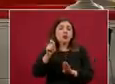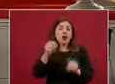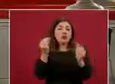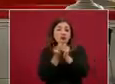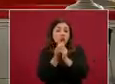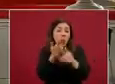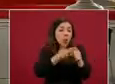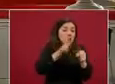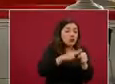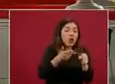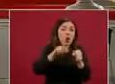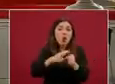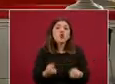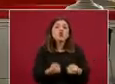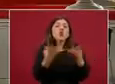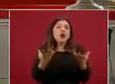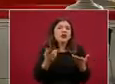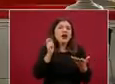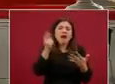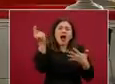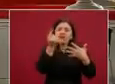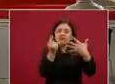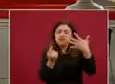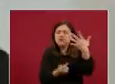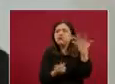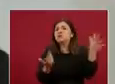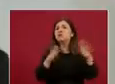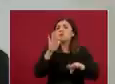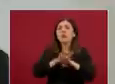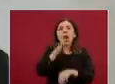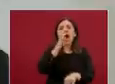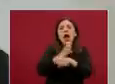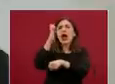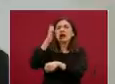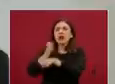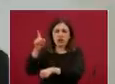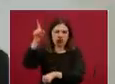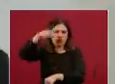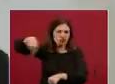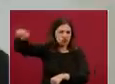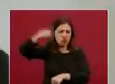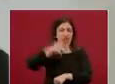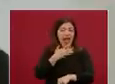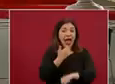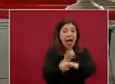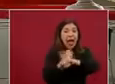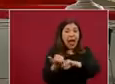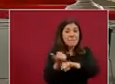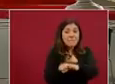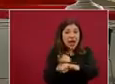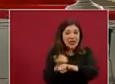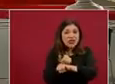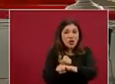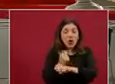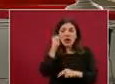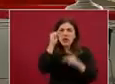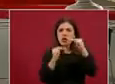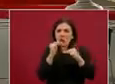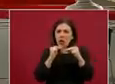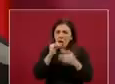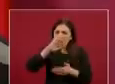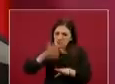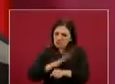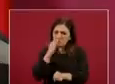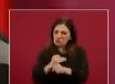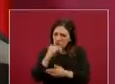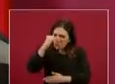u hospitalización. Entonces, más allá que, por ejemplo, las entidades federativas que están en amarillo y que tienen niveles bajos